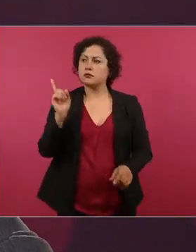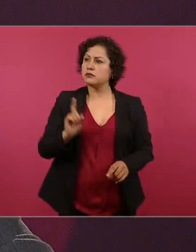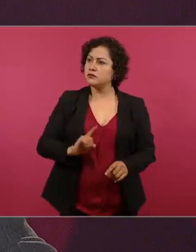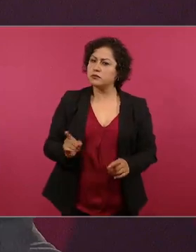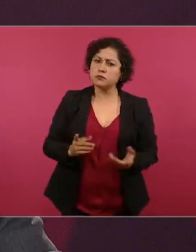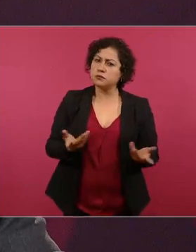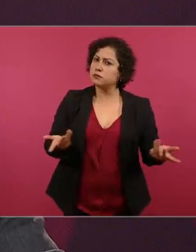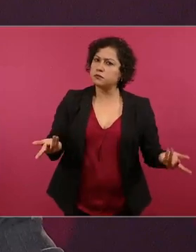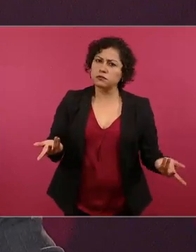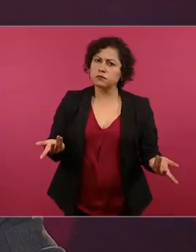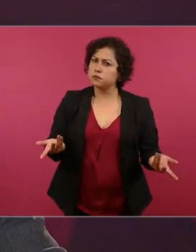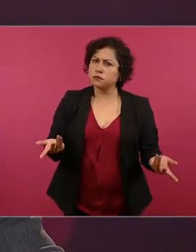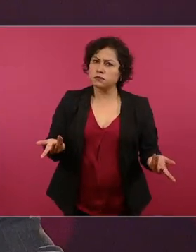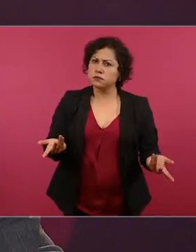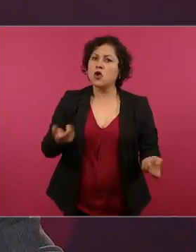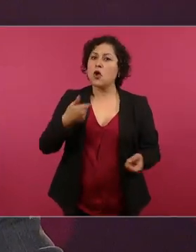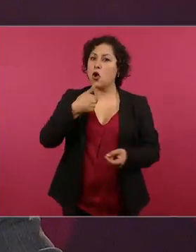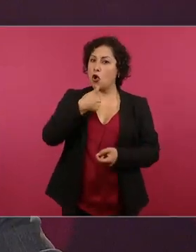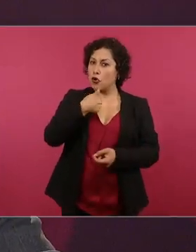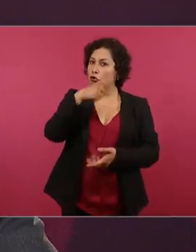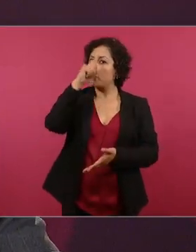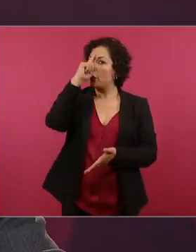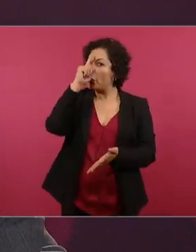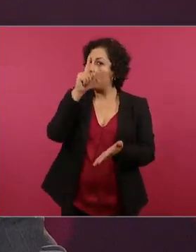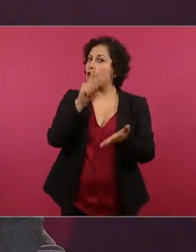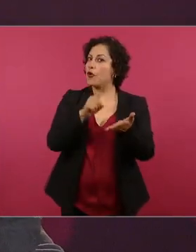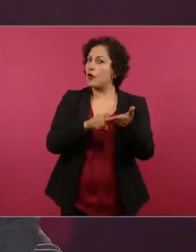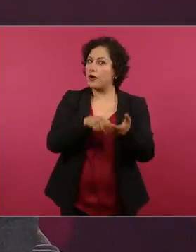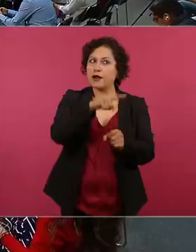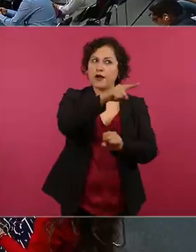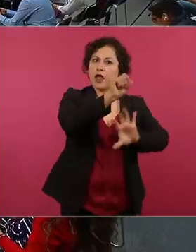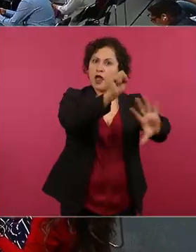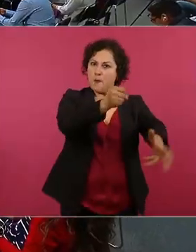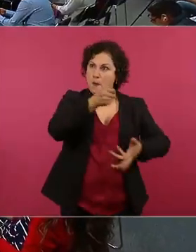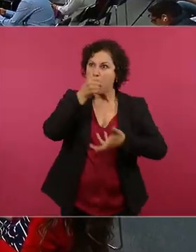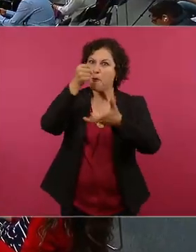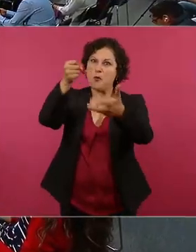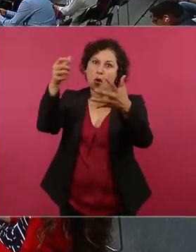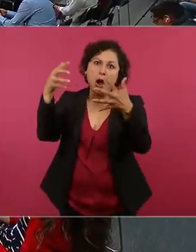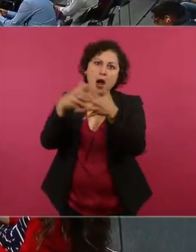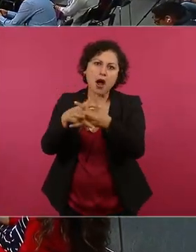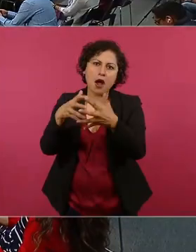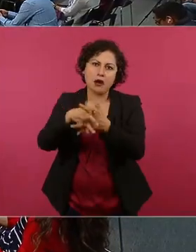me parece mucho lo que están destinando a las guerras,